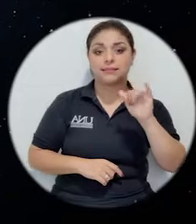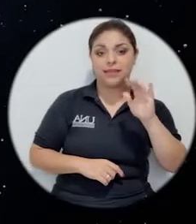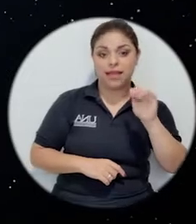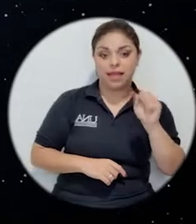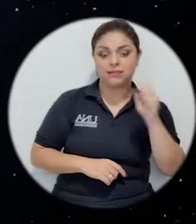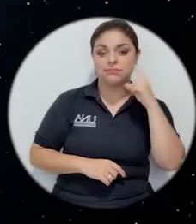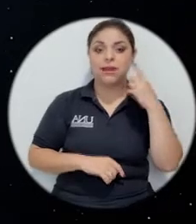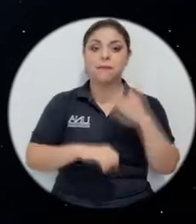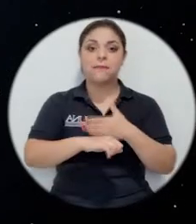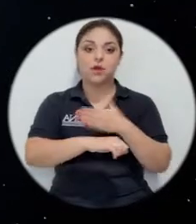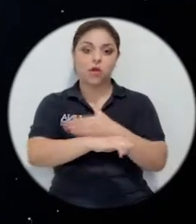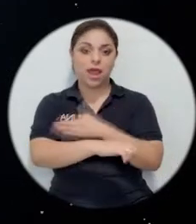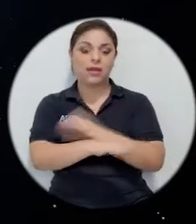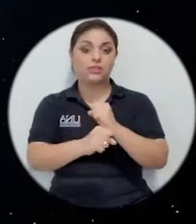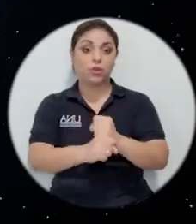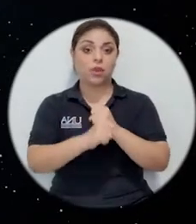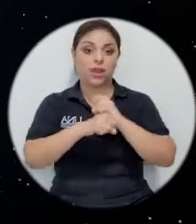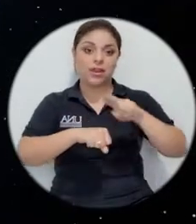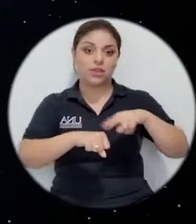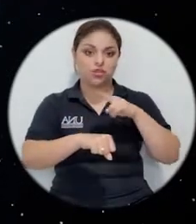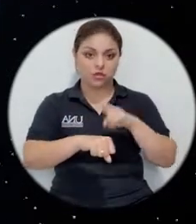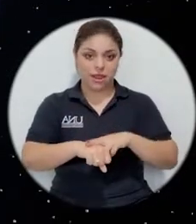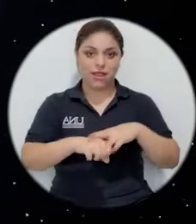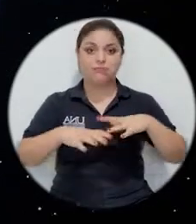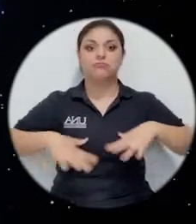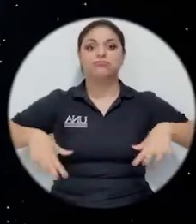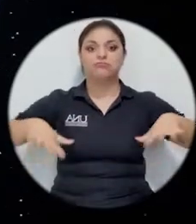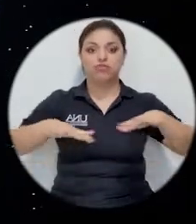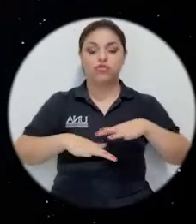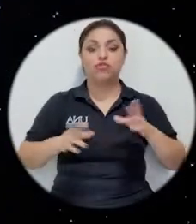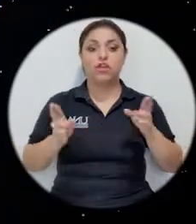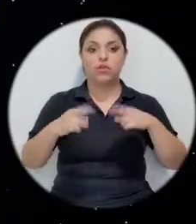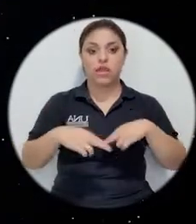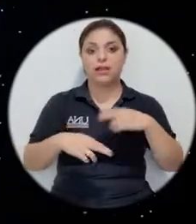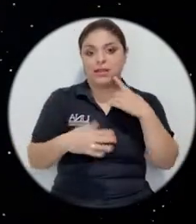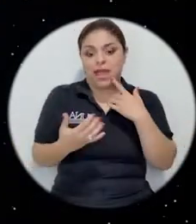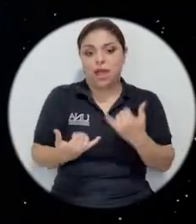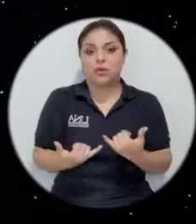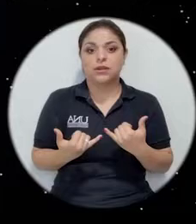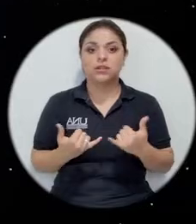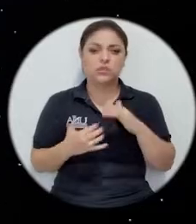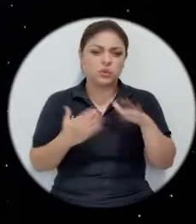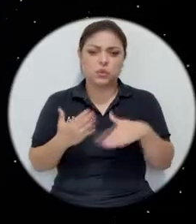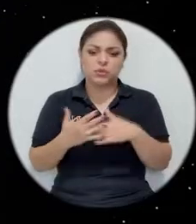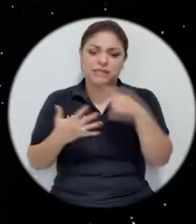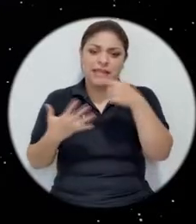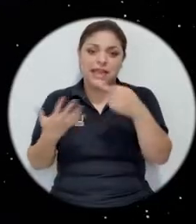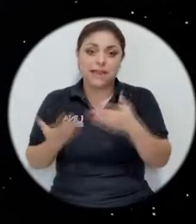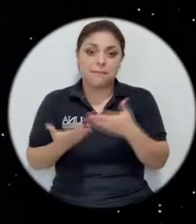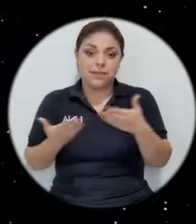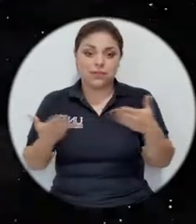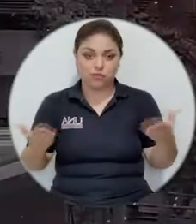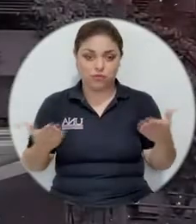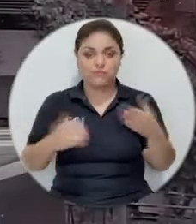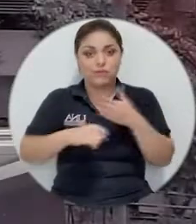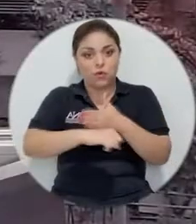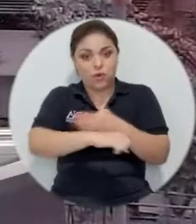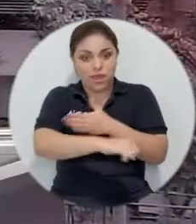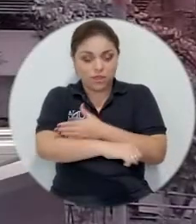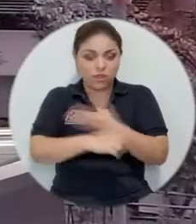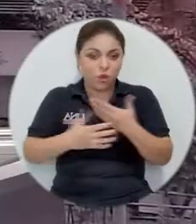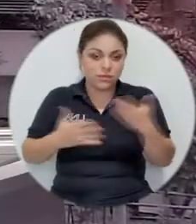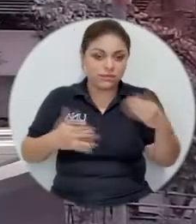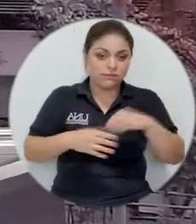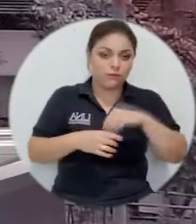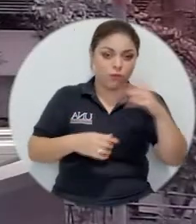mejorar la seguridad nacional en el entorno regional en que nos encontramos, con todos estos elementos que hemos venido enamorando y todos los que se nos